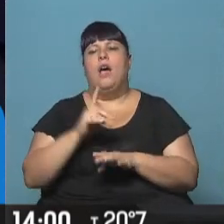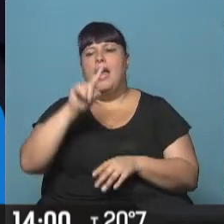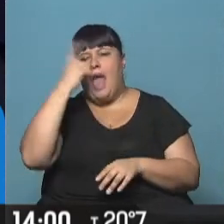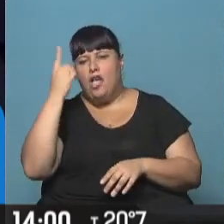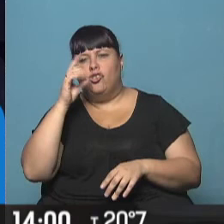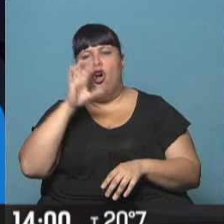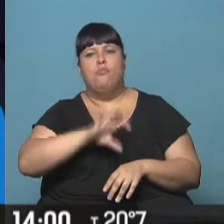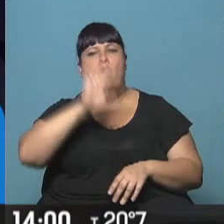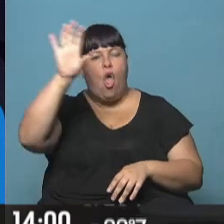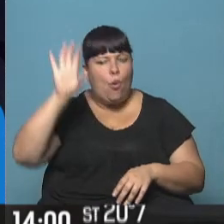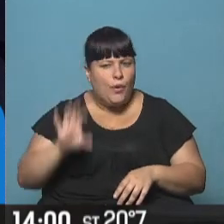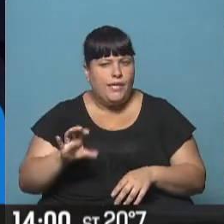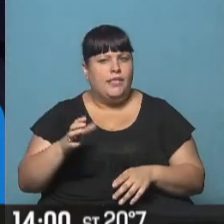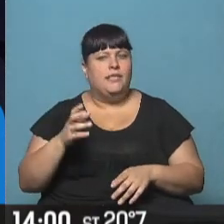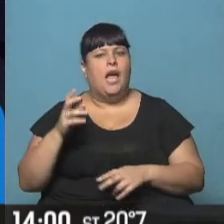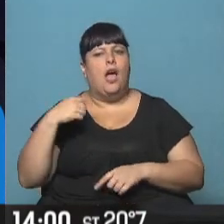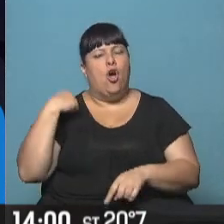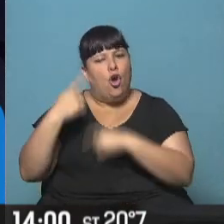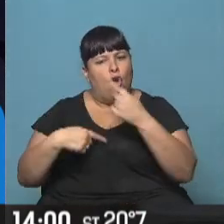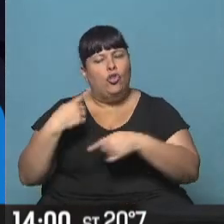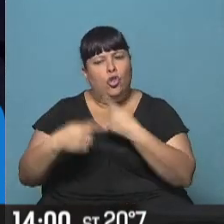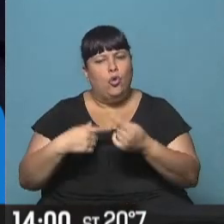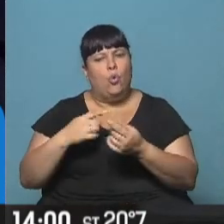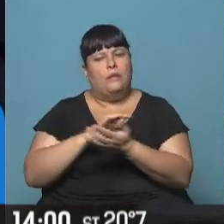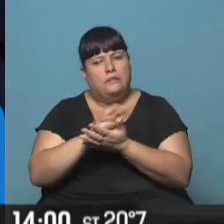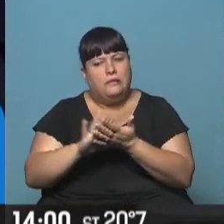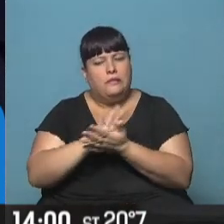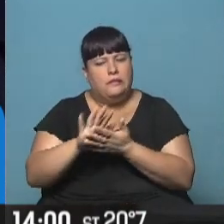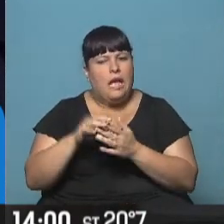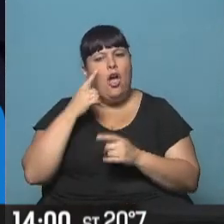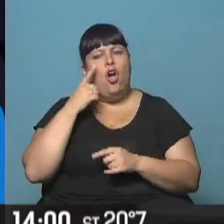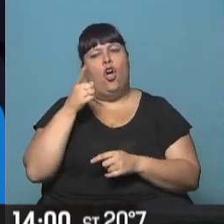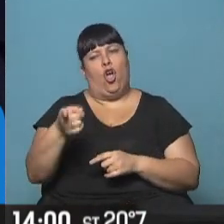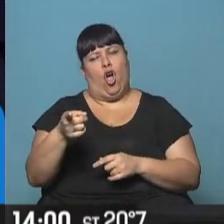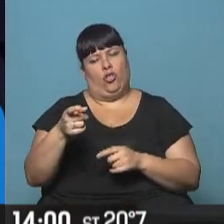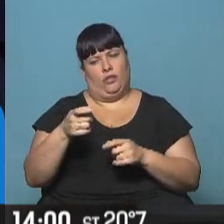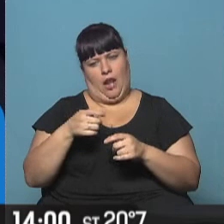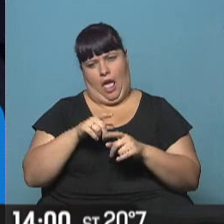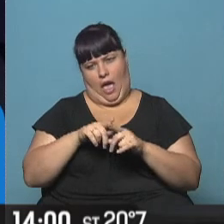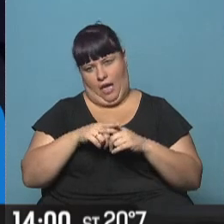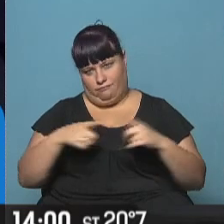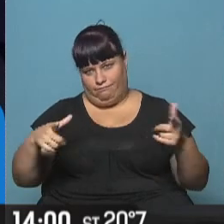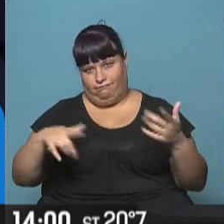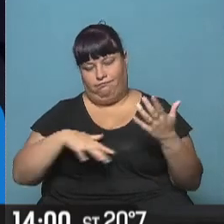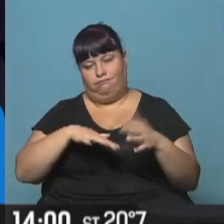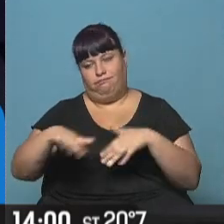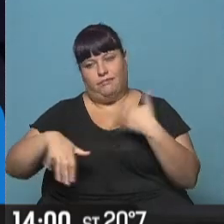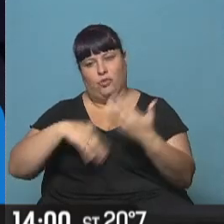y provincias, en seguir puliendo y evitando que se generen situaciones